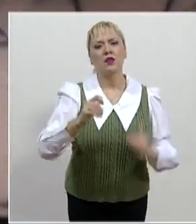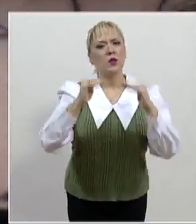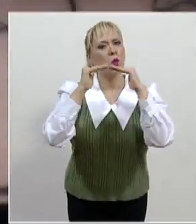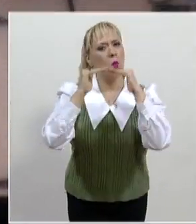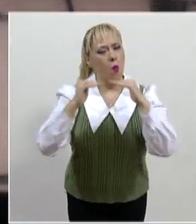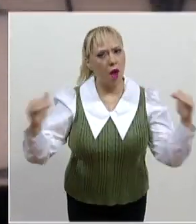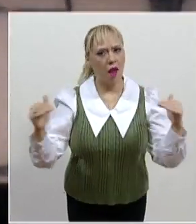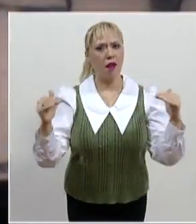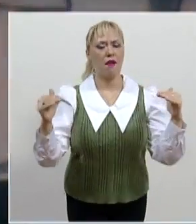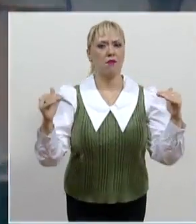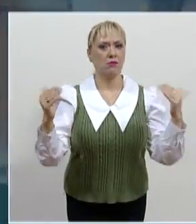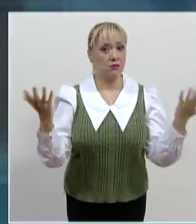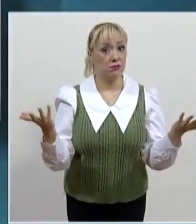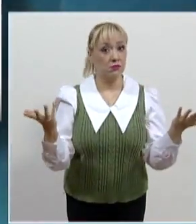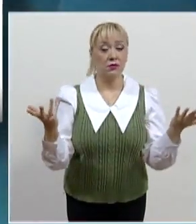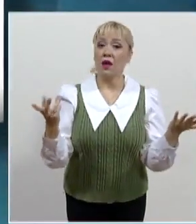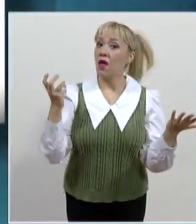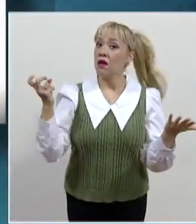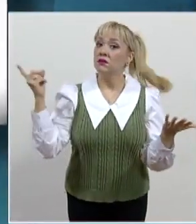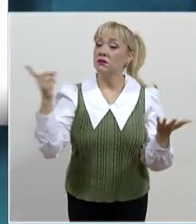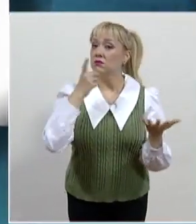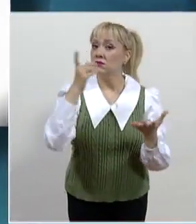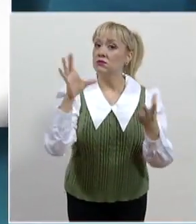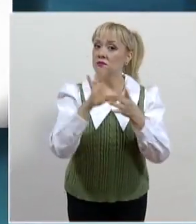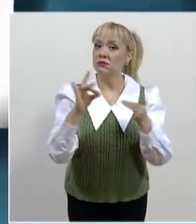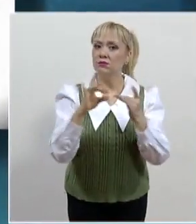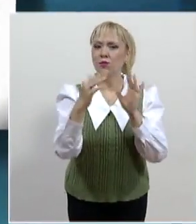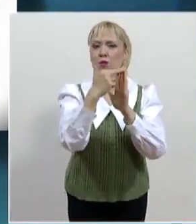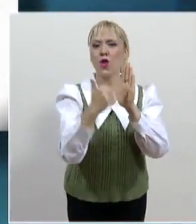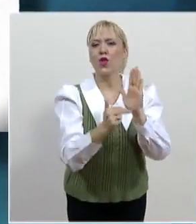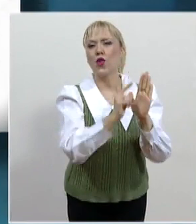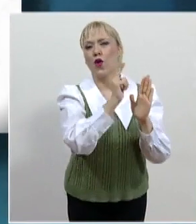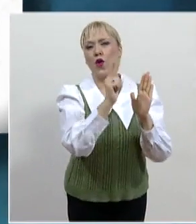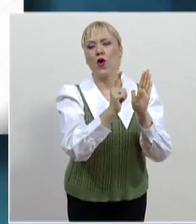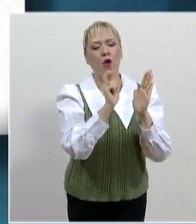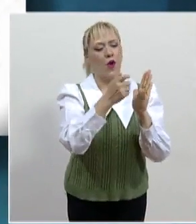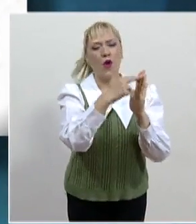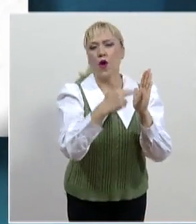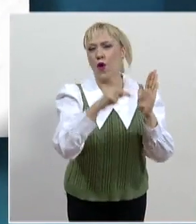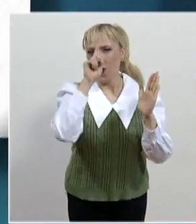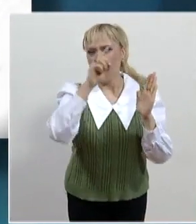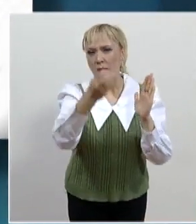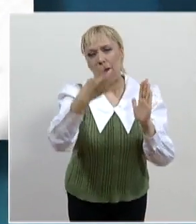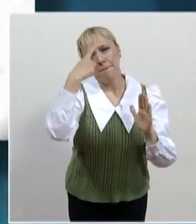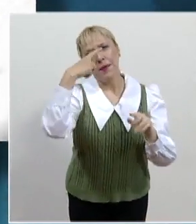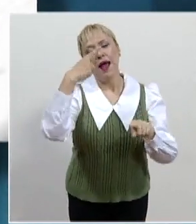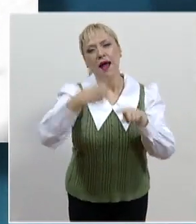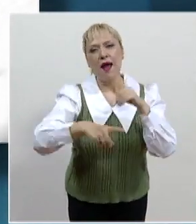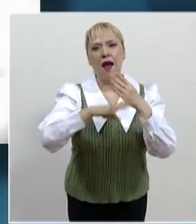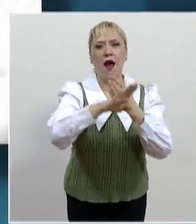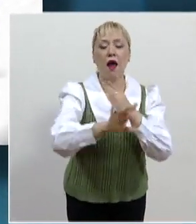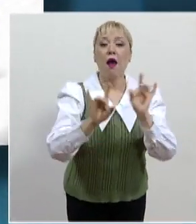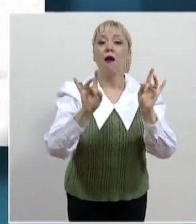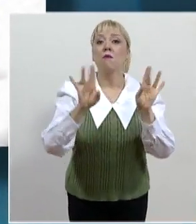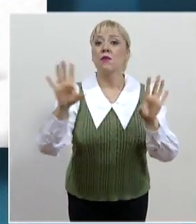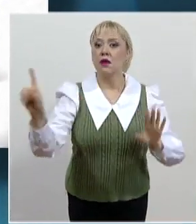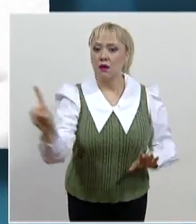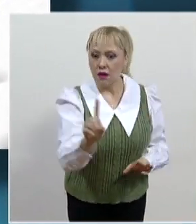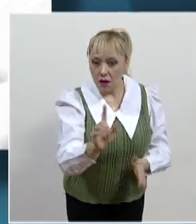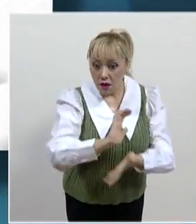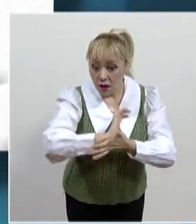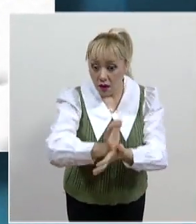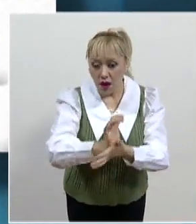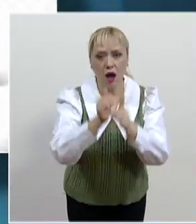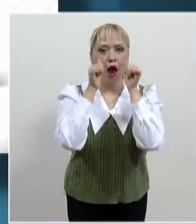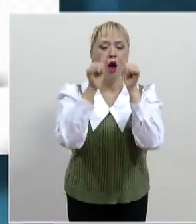igualdad sustantiva. Esto es parte de lo que incluye el protocolo para la prevención y actuación frente a casos de discriminación, que